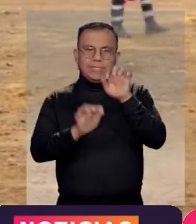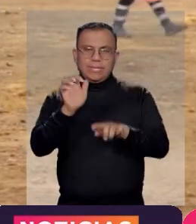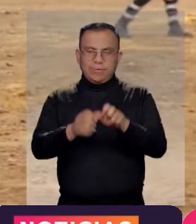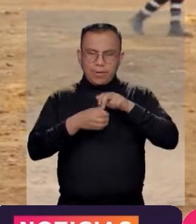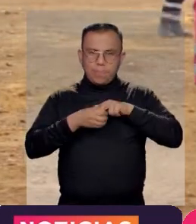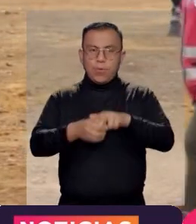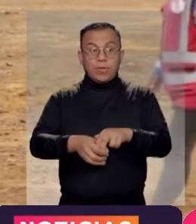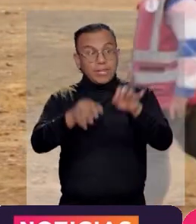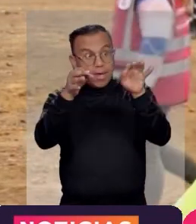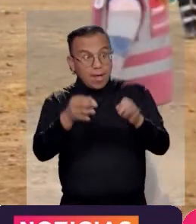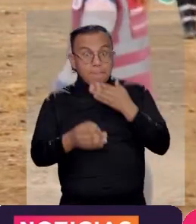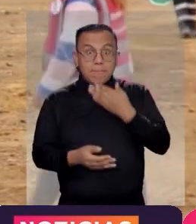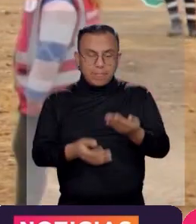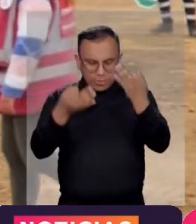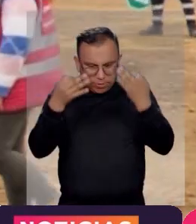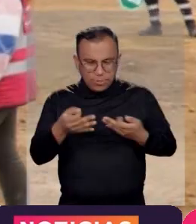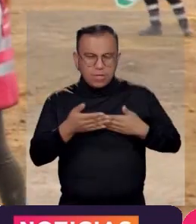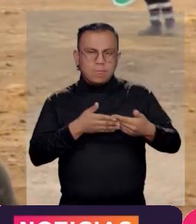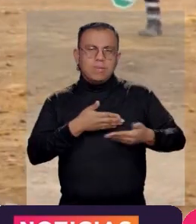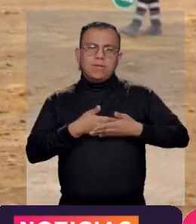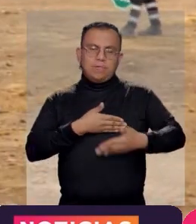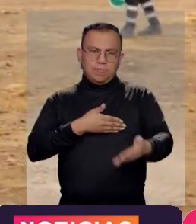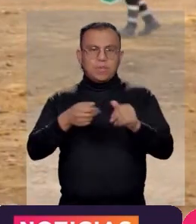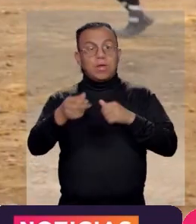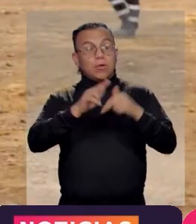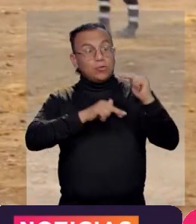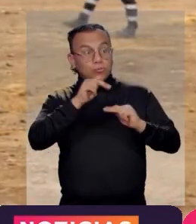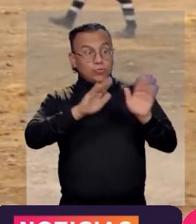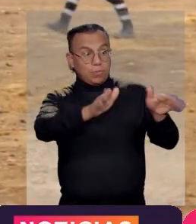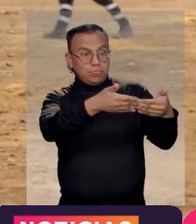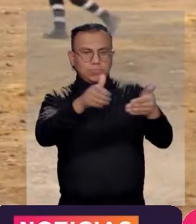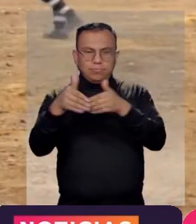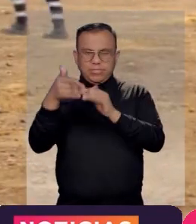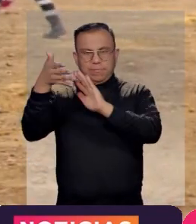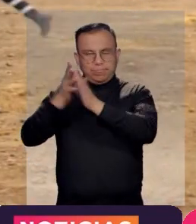nos dé la autorización y vamos a poder cerrar el puente y comenzar lo que es ya la demolición final del puente.